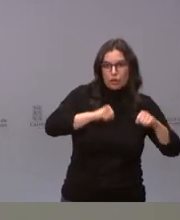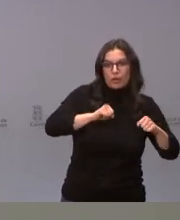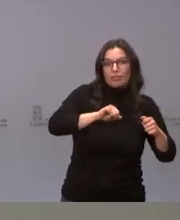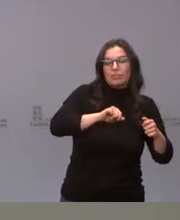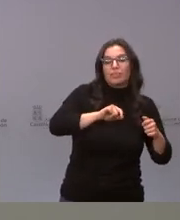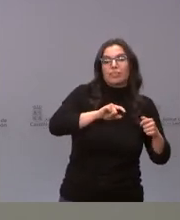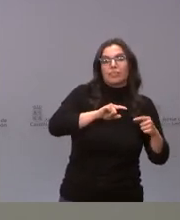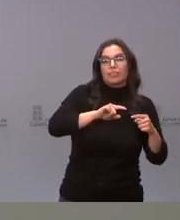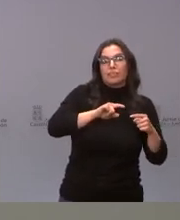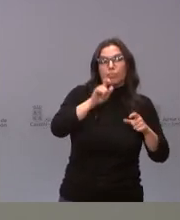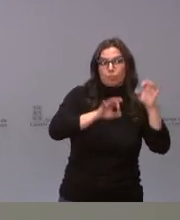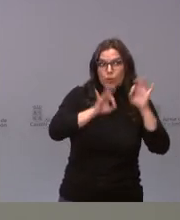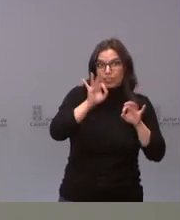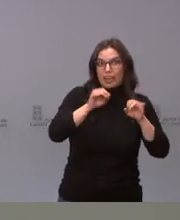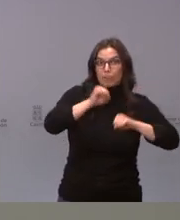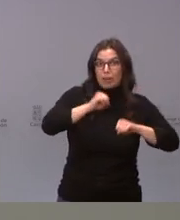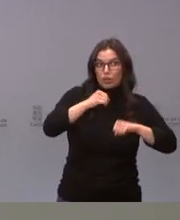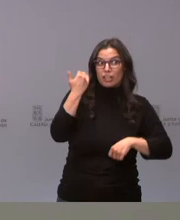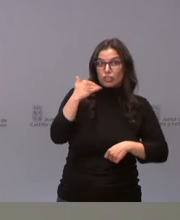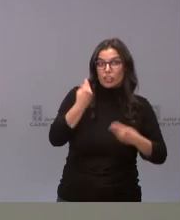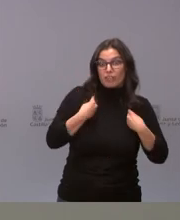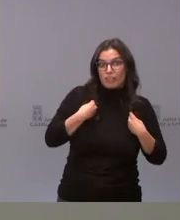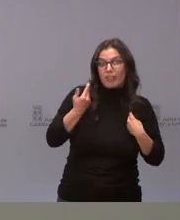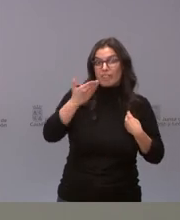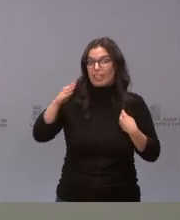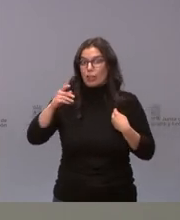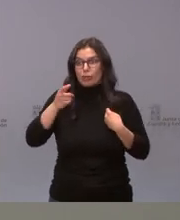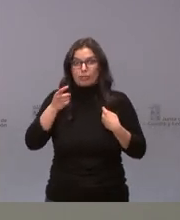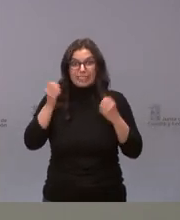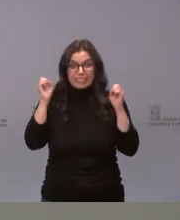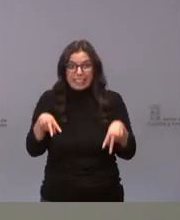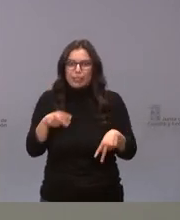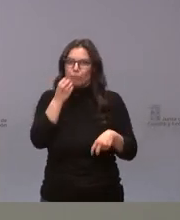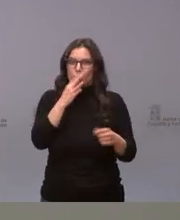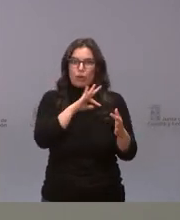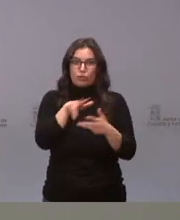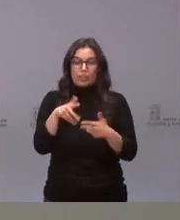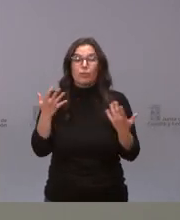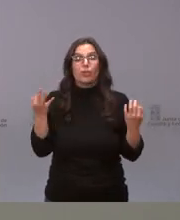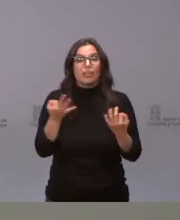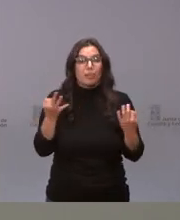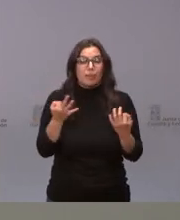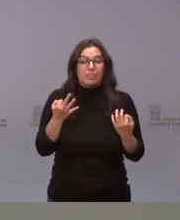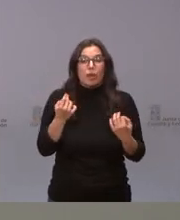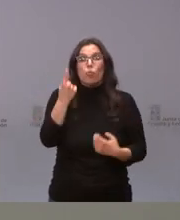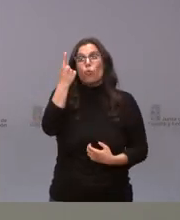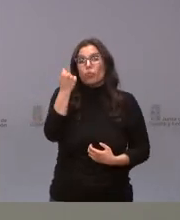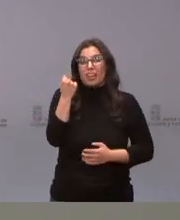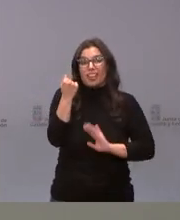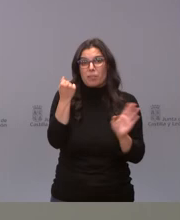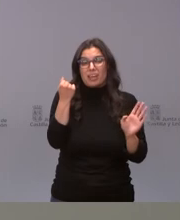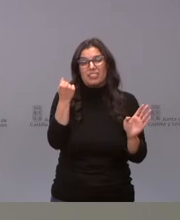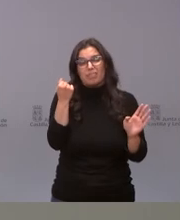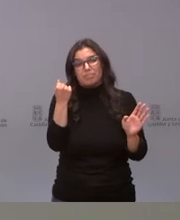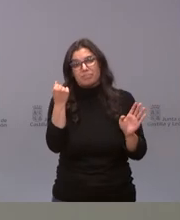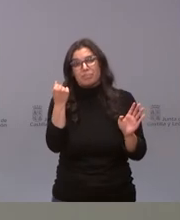de personas mayores que había en Soria, pues esto es una muy buena noticia. Lo que pasa es que tener un solo día cero fallecidos,